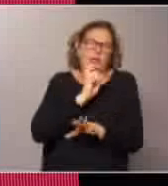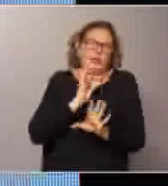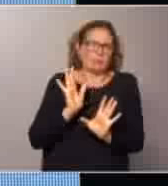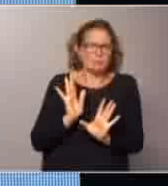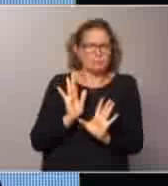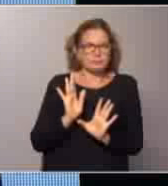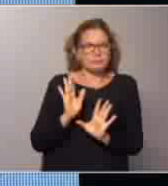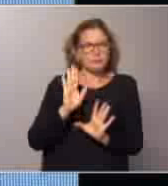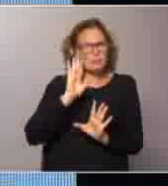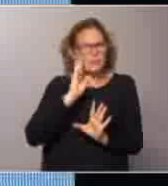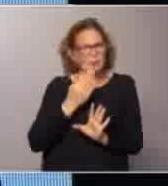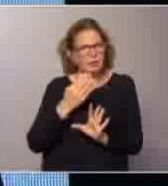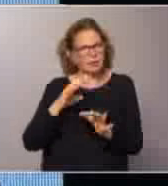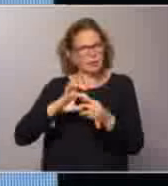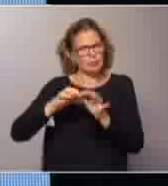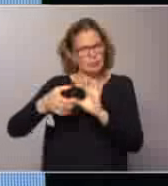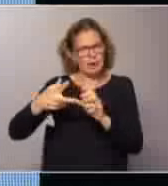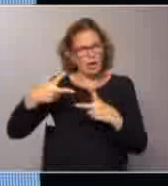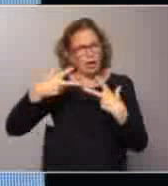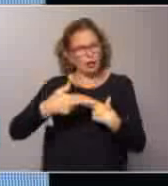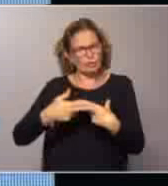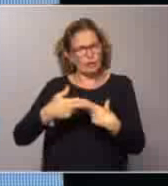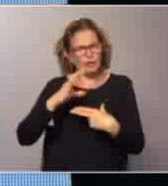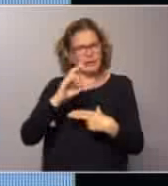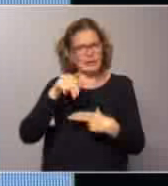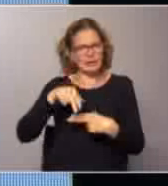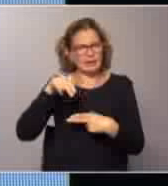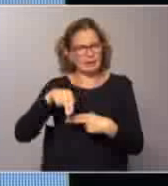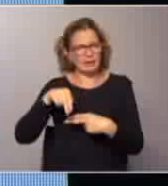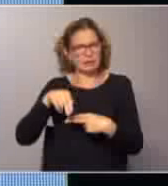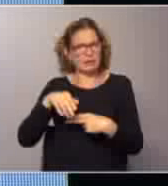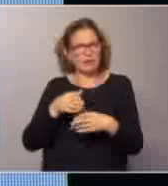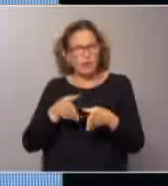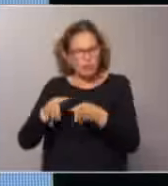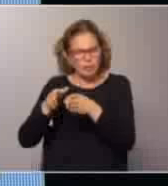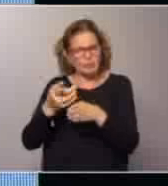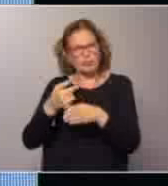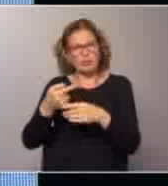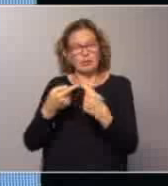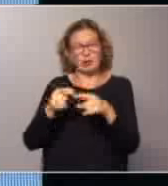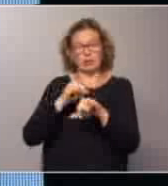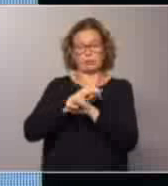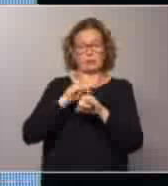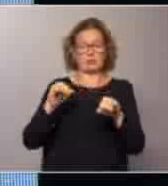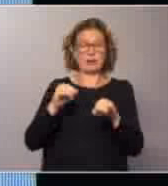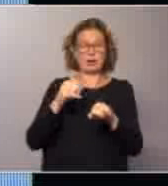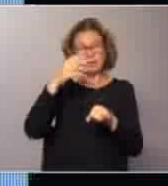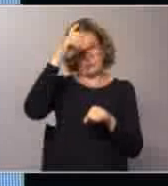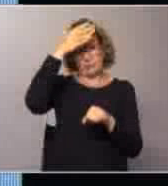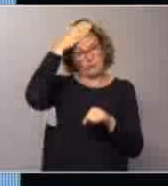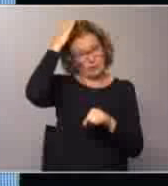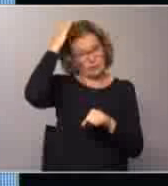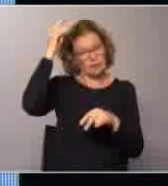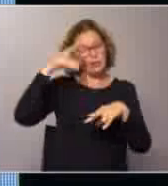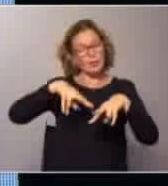me parece que estuvieron bien las cadenas en cortar el discurso cnn creo que fue la que tomó otro camino que fue lo dejaron terminar cuando terminó y si no